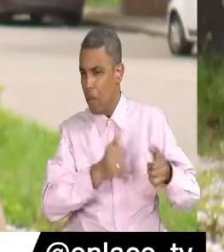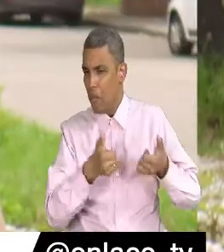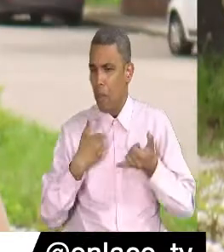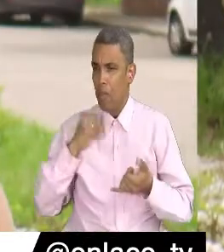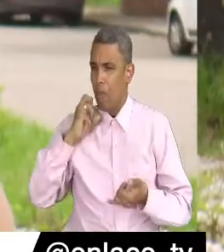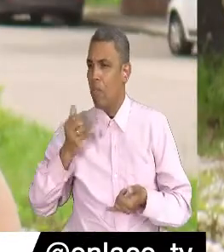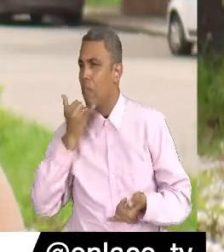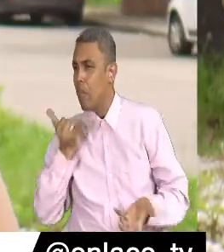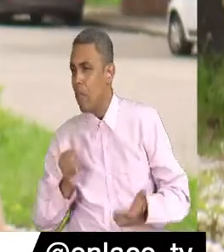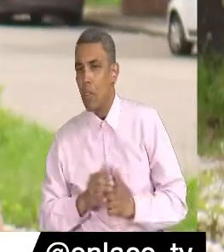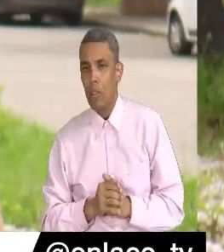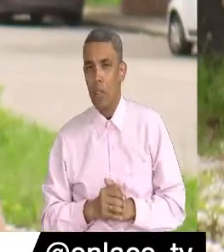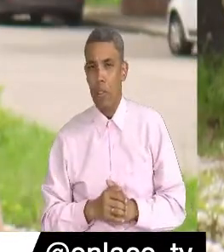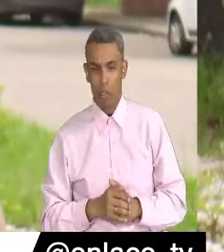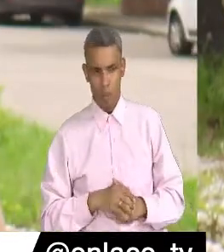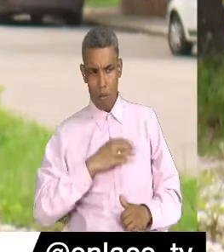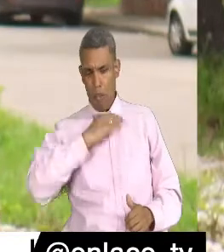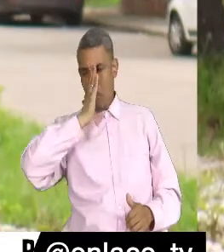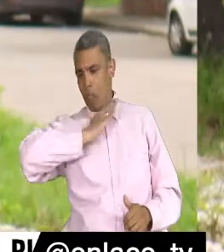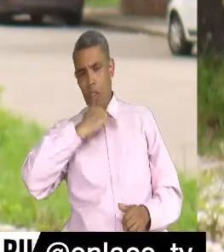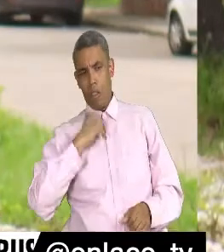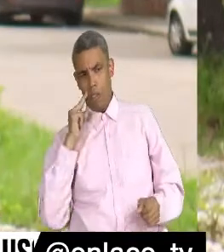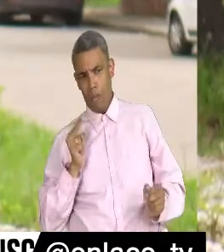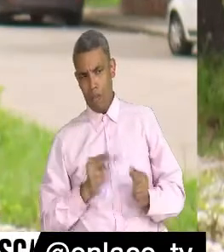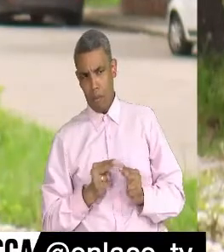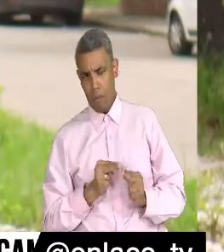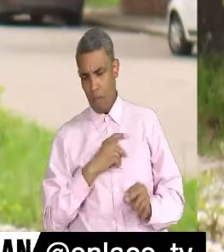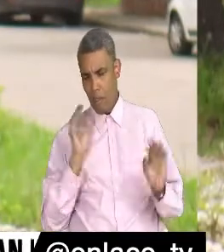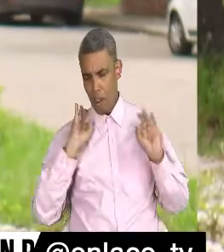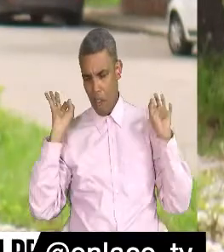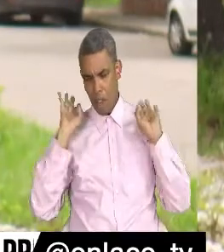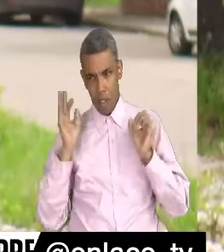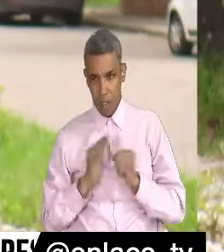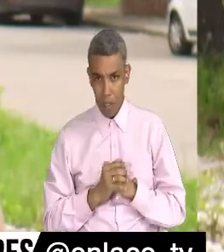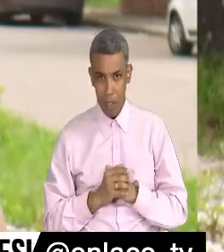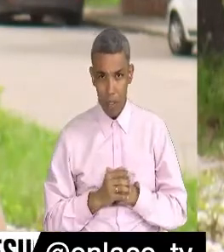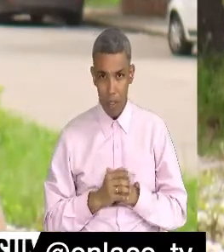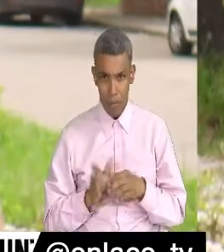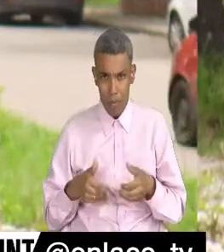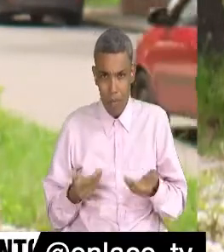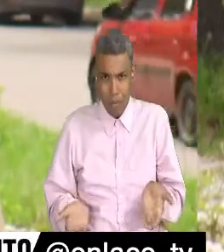y llamó a la policía y ahí mismo aparece el video con cuando la policía llega y también hace